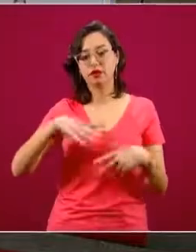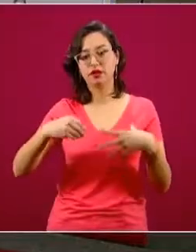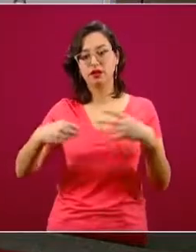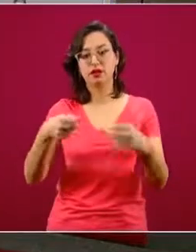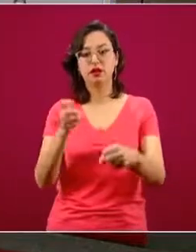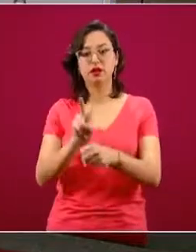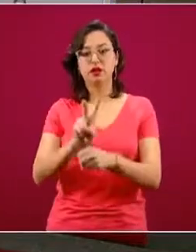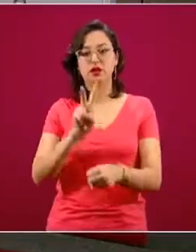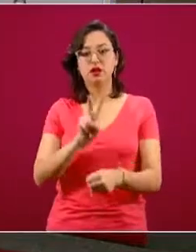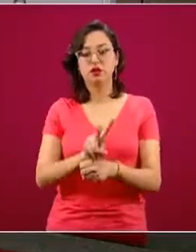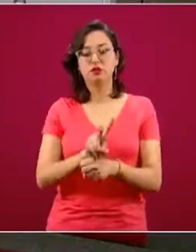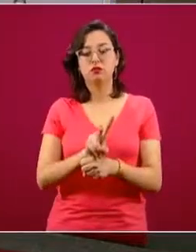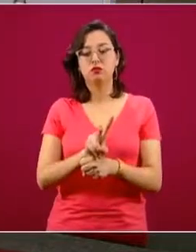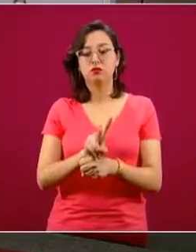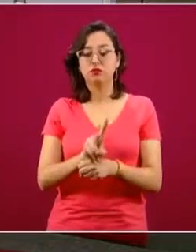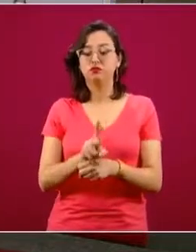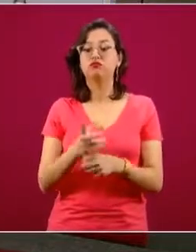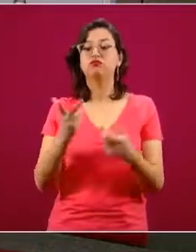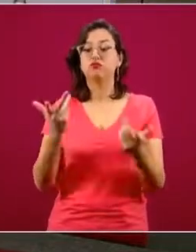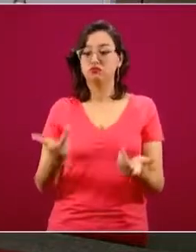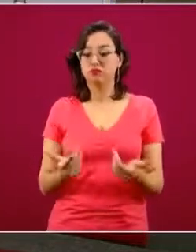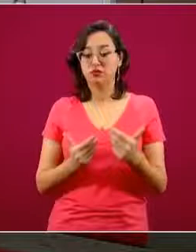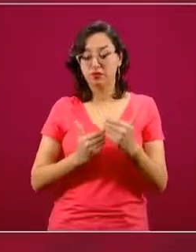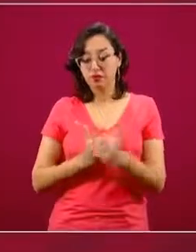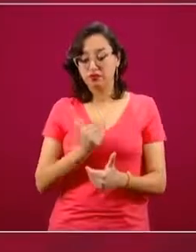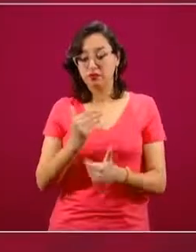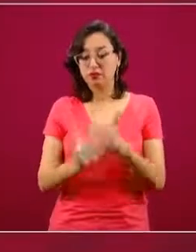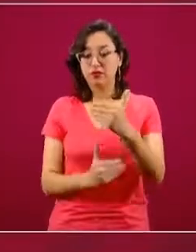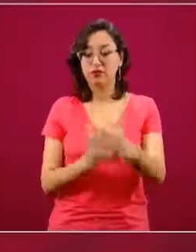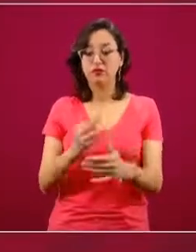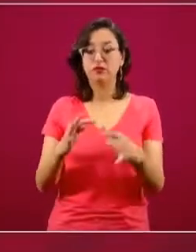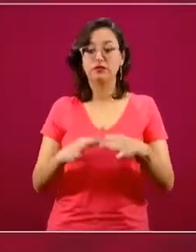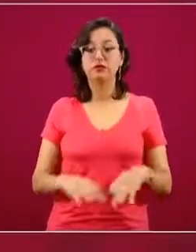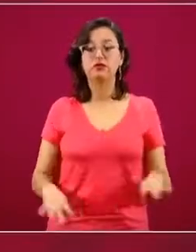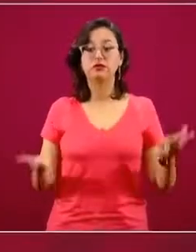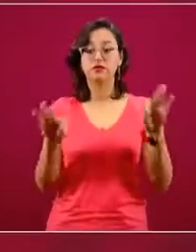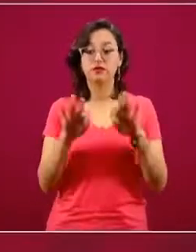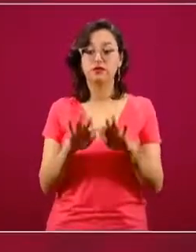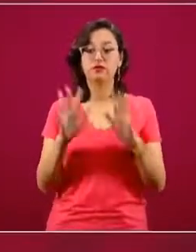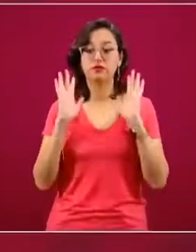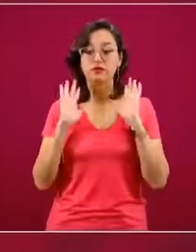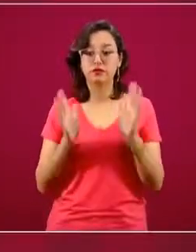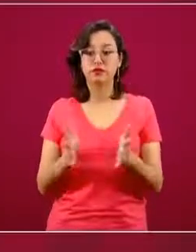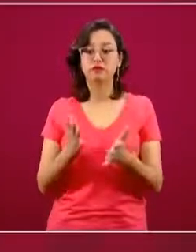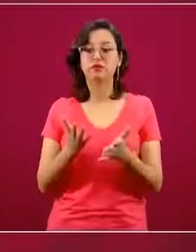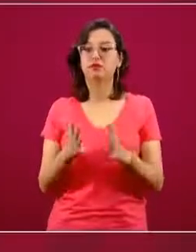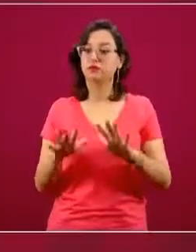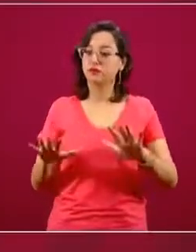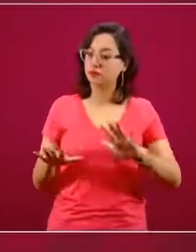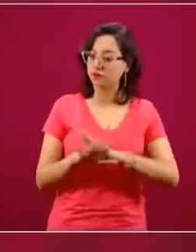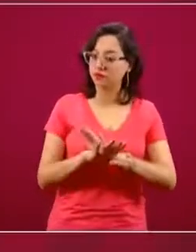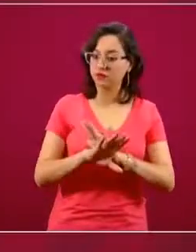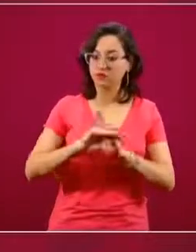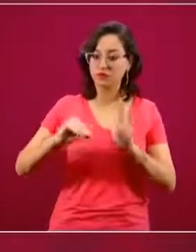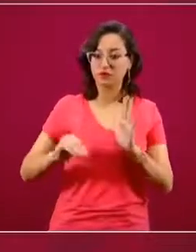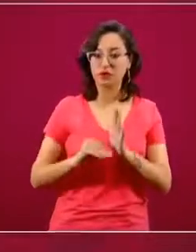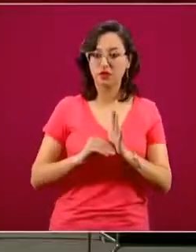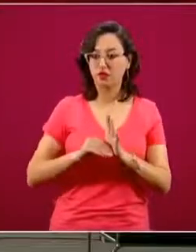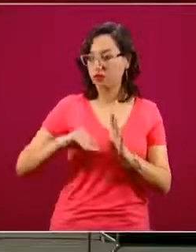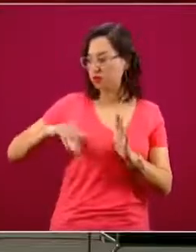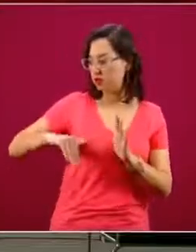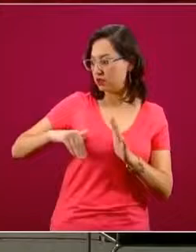con el propósito de enfatizar este procedimiento, se acaba de modificar. ¿Se acaba o se va a